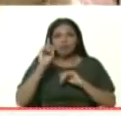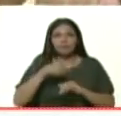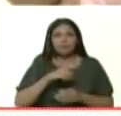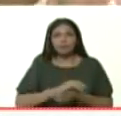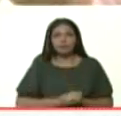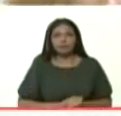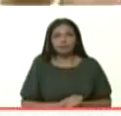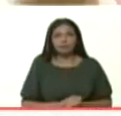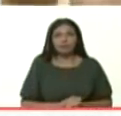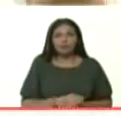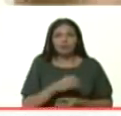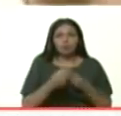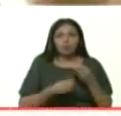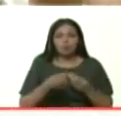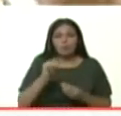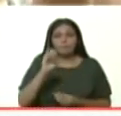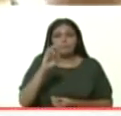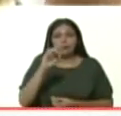como María,